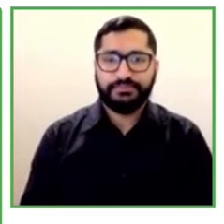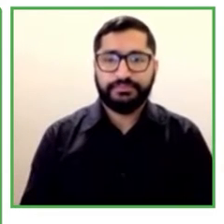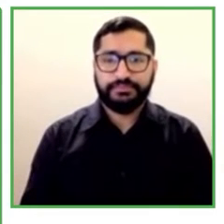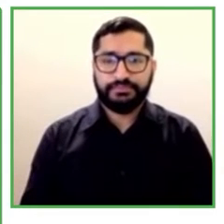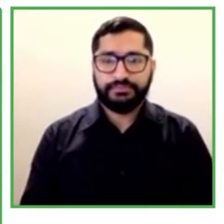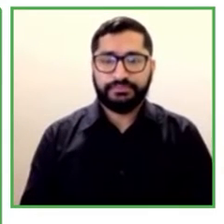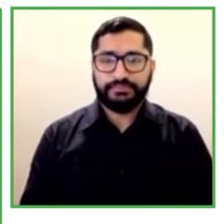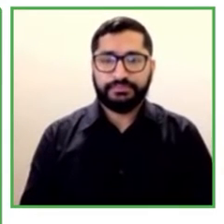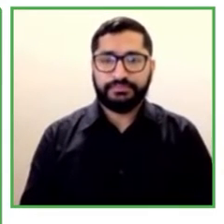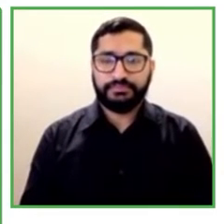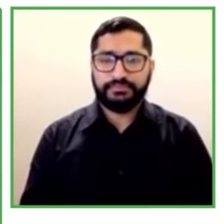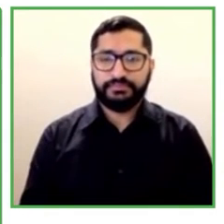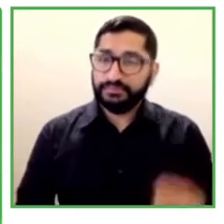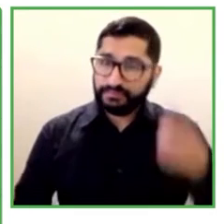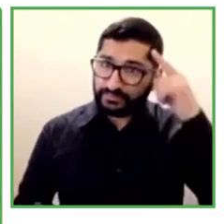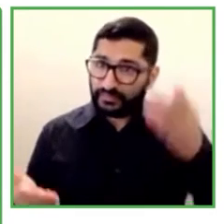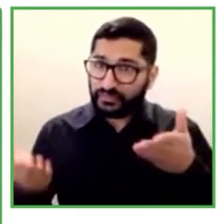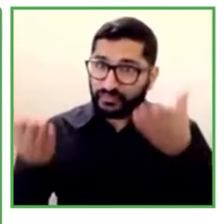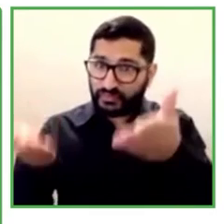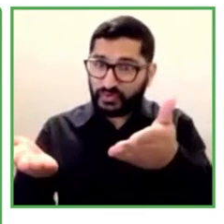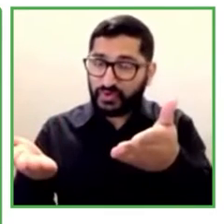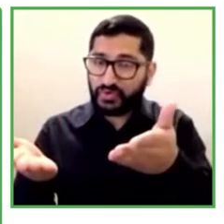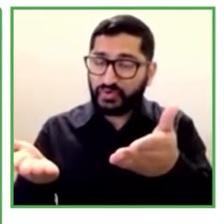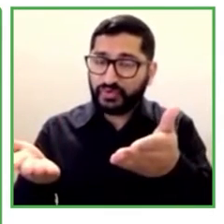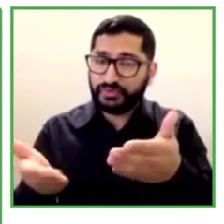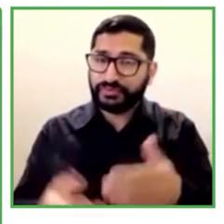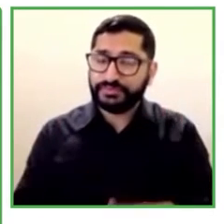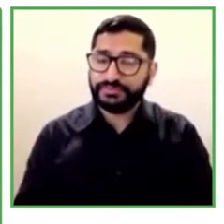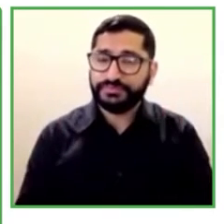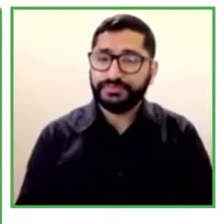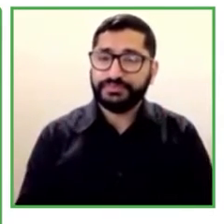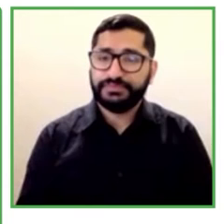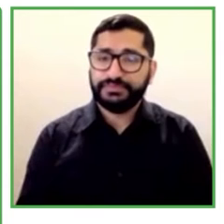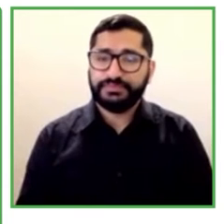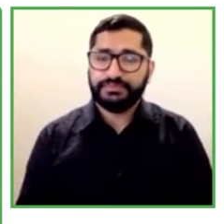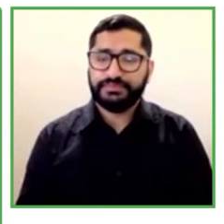capacitación laboral y eso ayudó bastante.